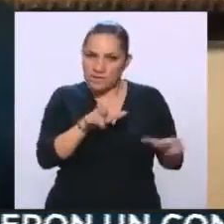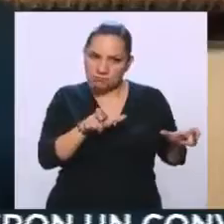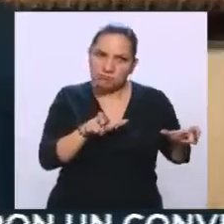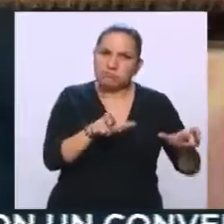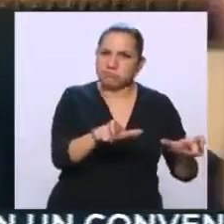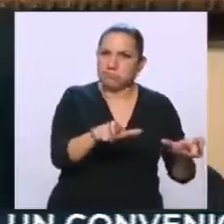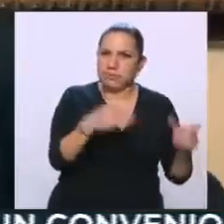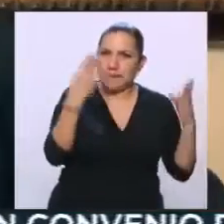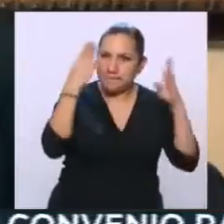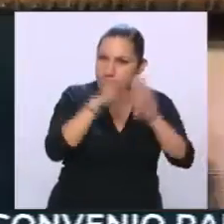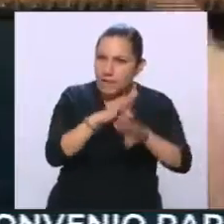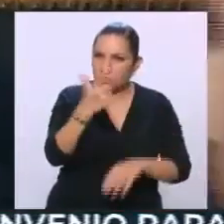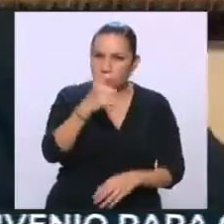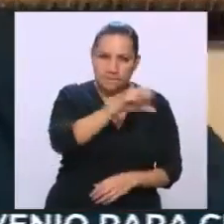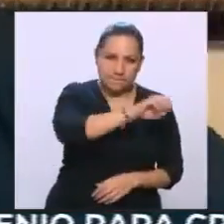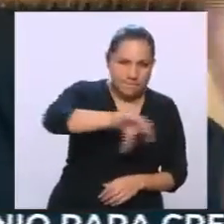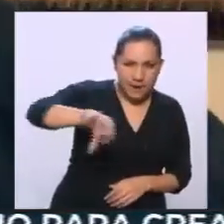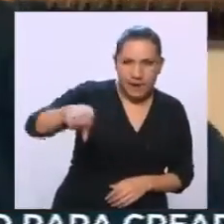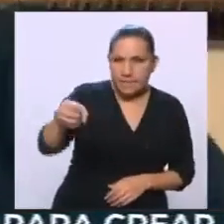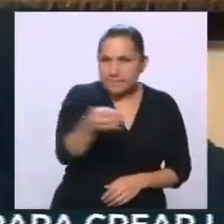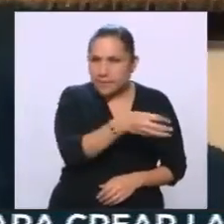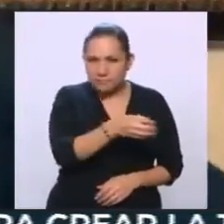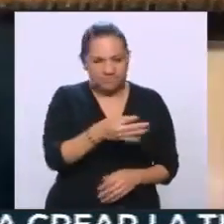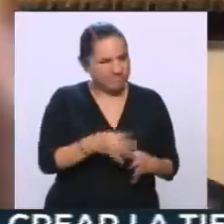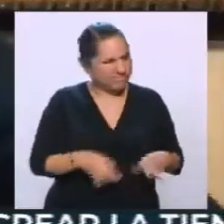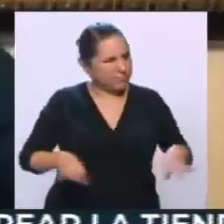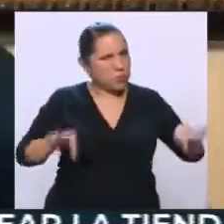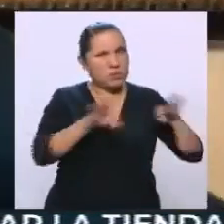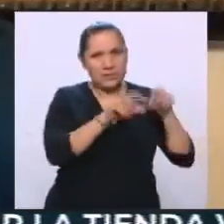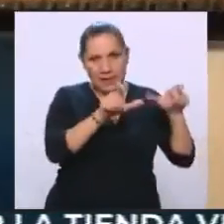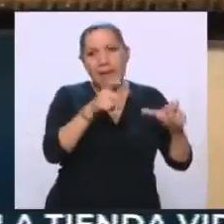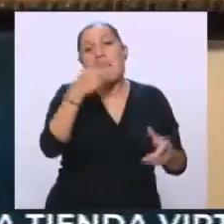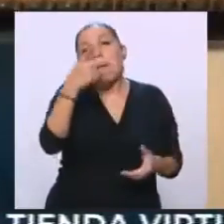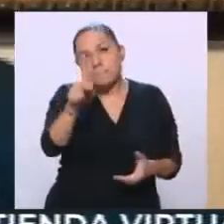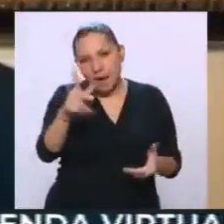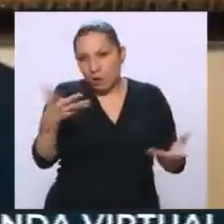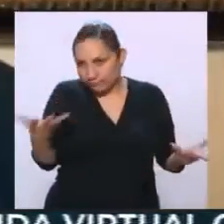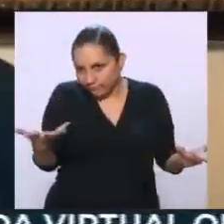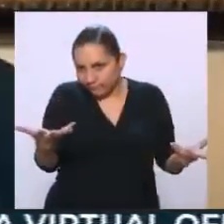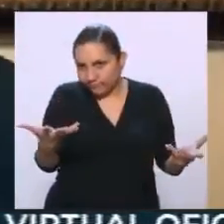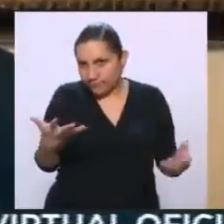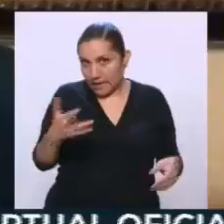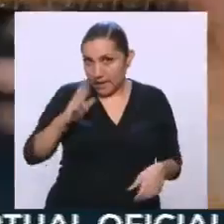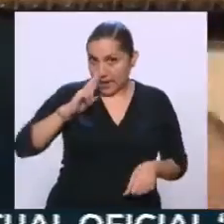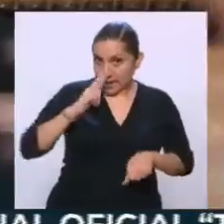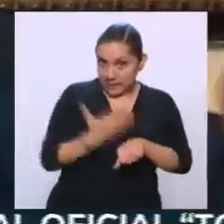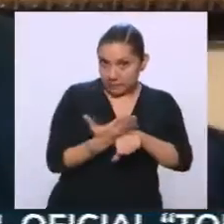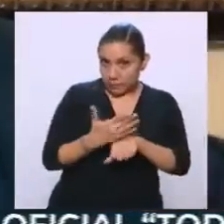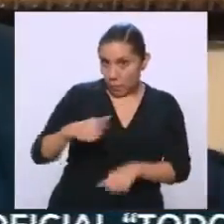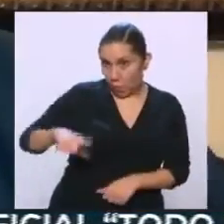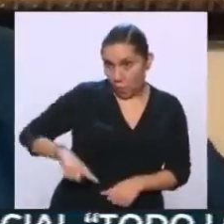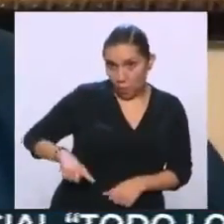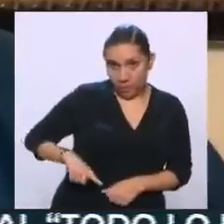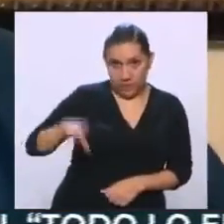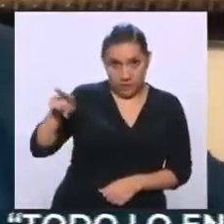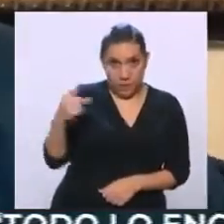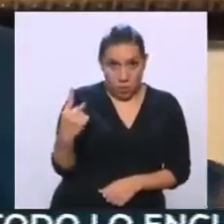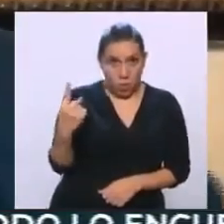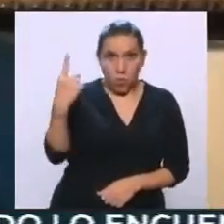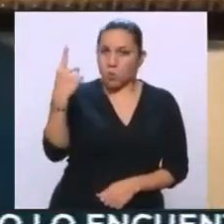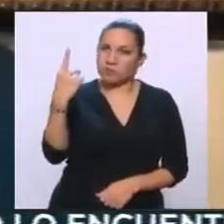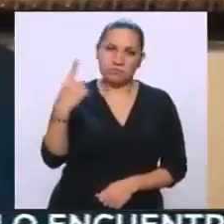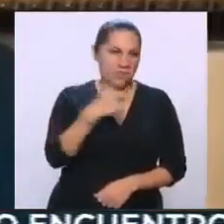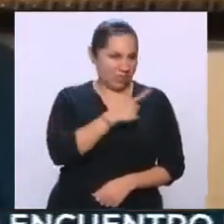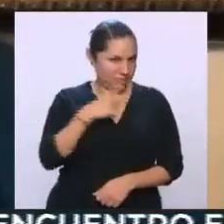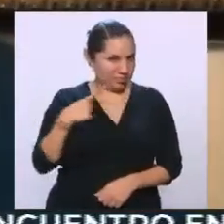lo comentan, también demuestra que no es un trabajo únicamente del gobierno. Las instituciones financieras deben incrementar sus